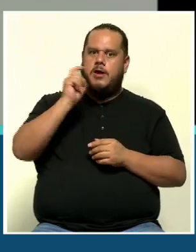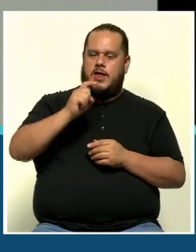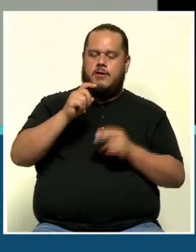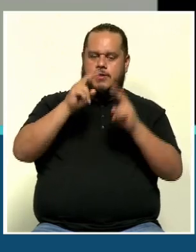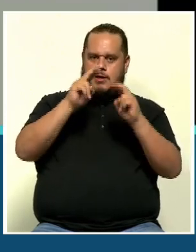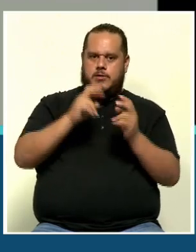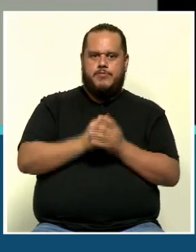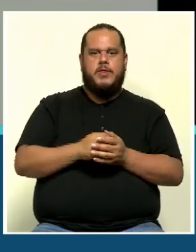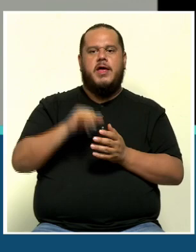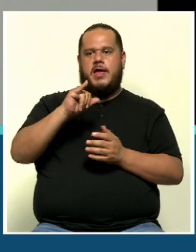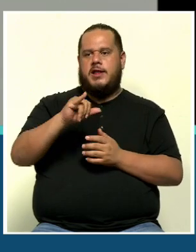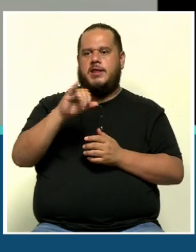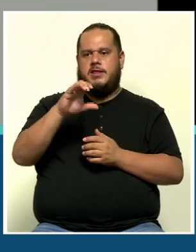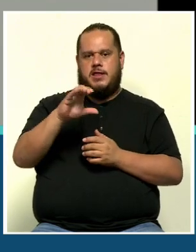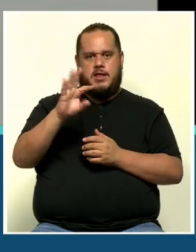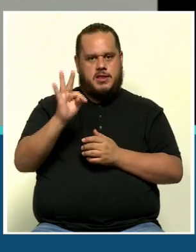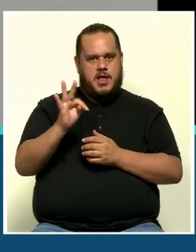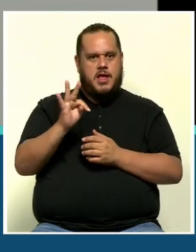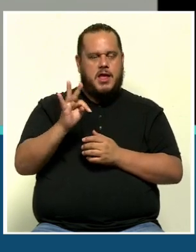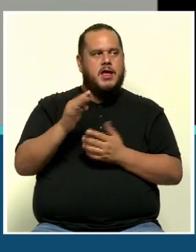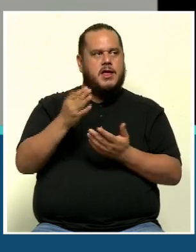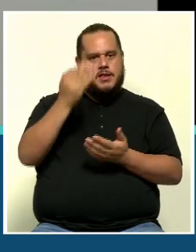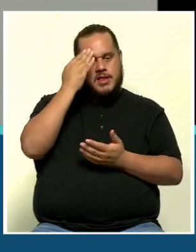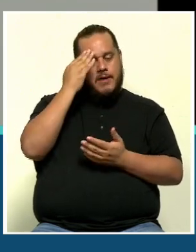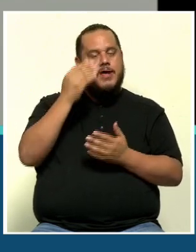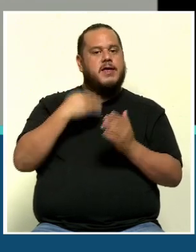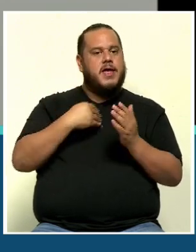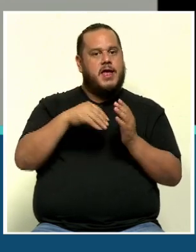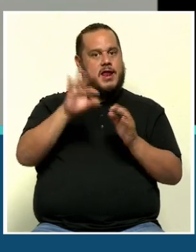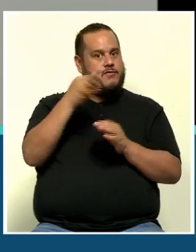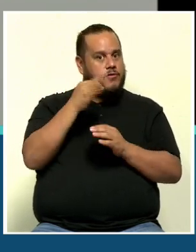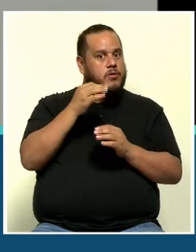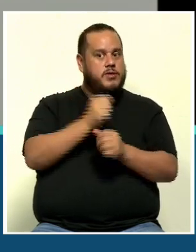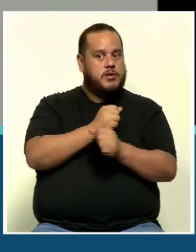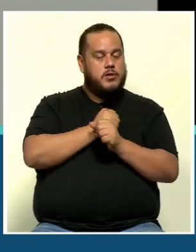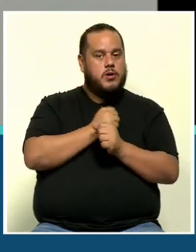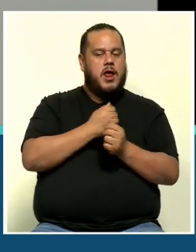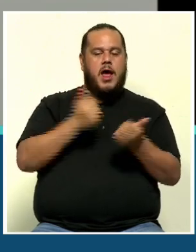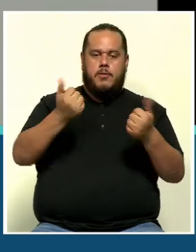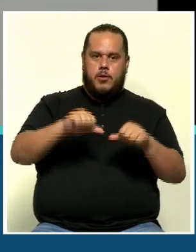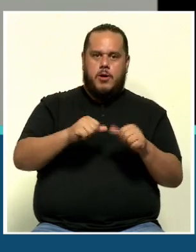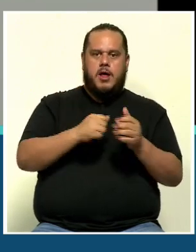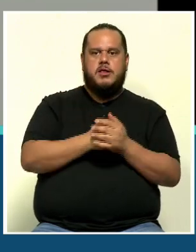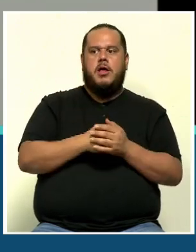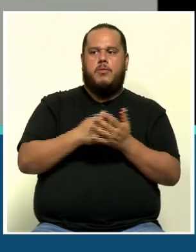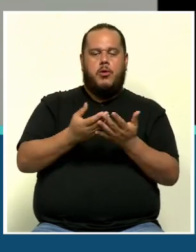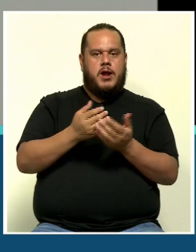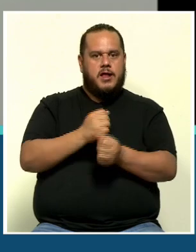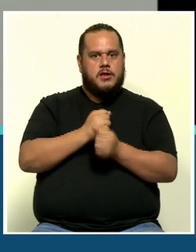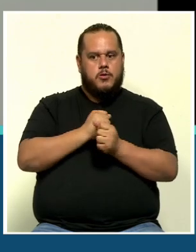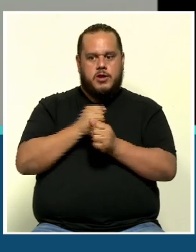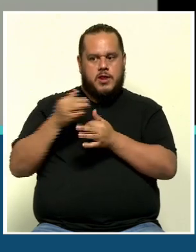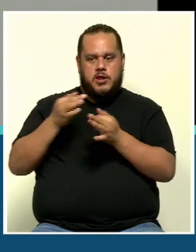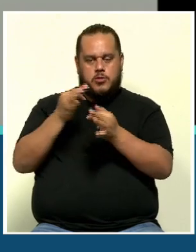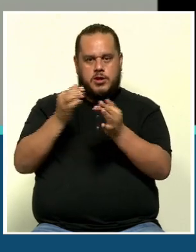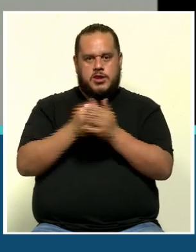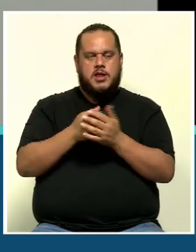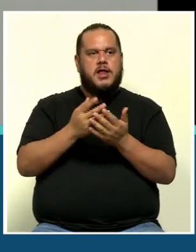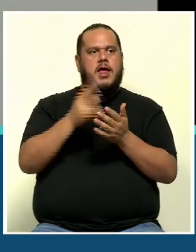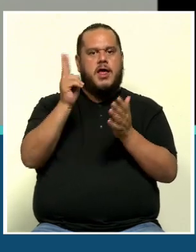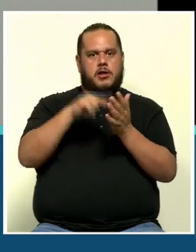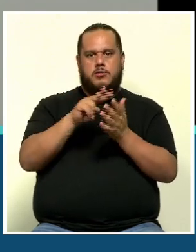de Turismo está convencido de que las guías de seguridad aprobadas por la Comisión Nacional de Seguridad Turística y publicadas en junio de